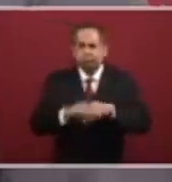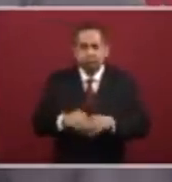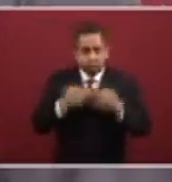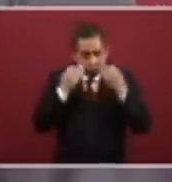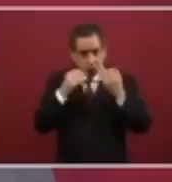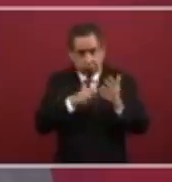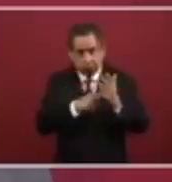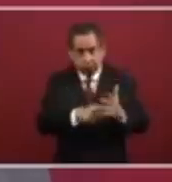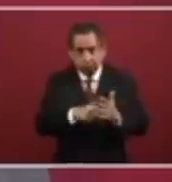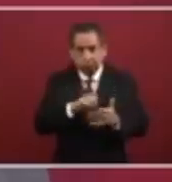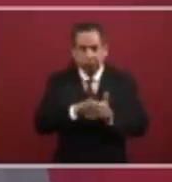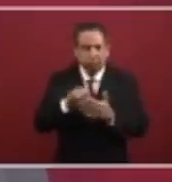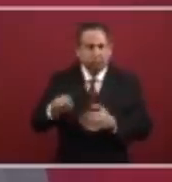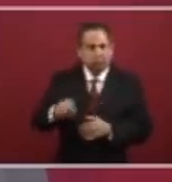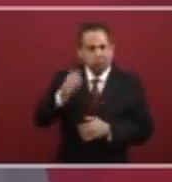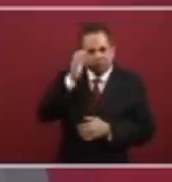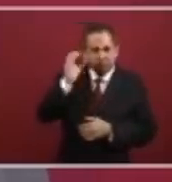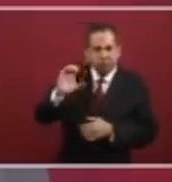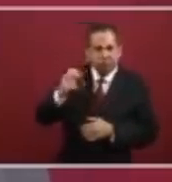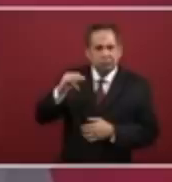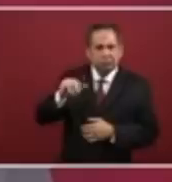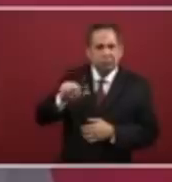en el caso de China.